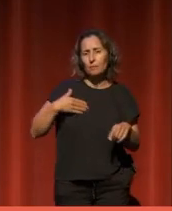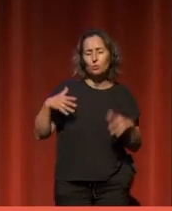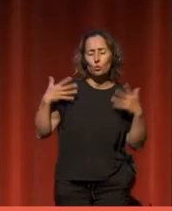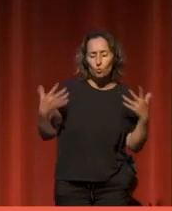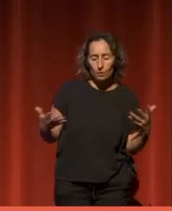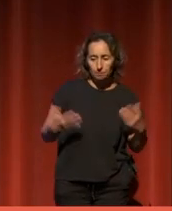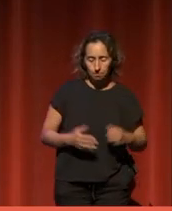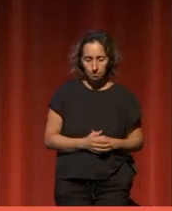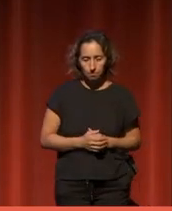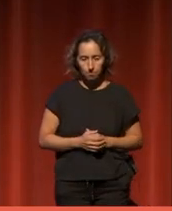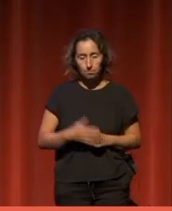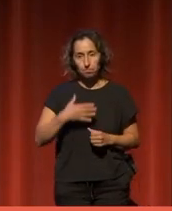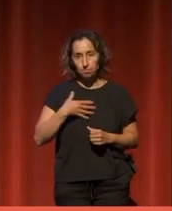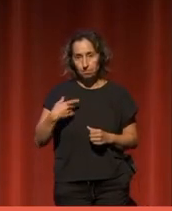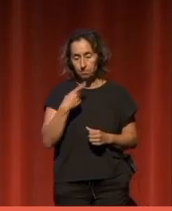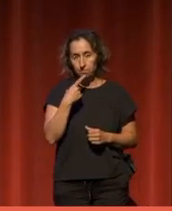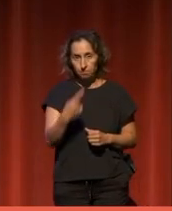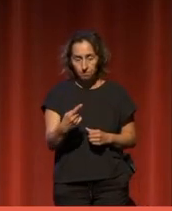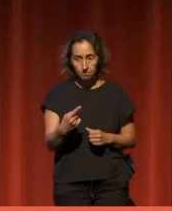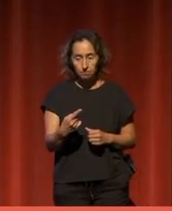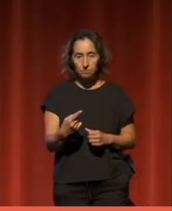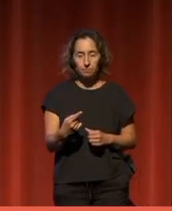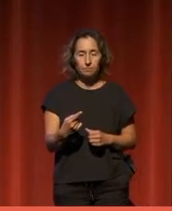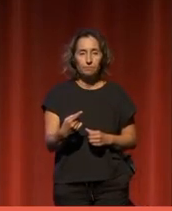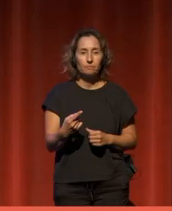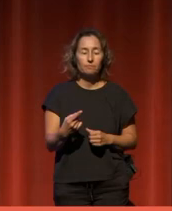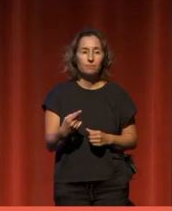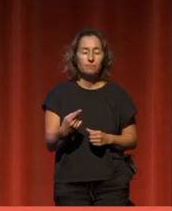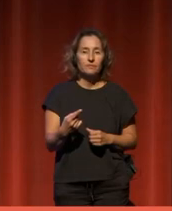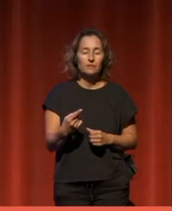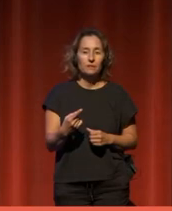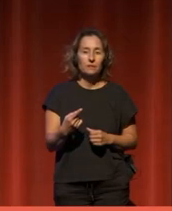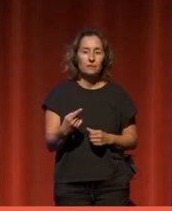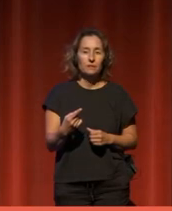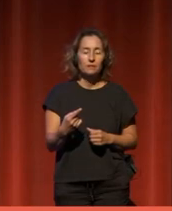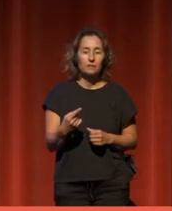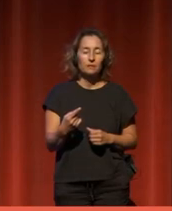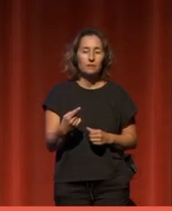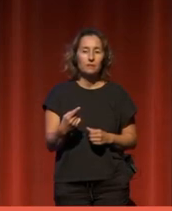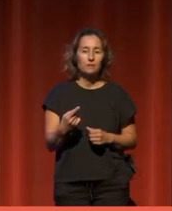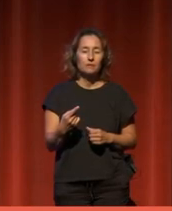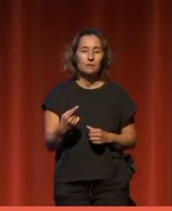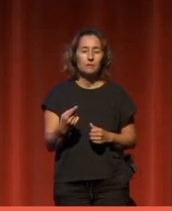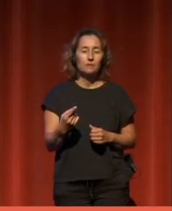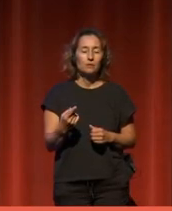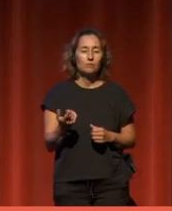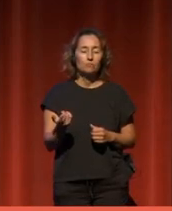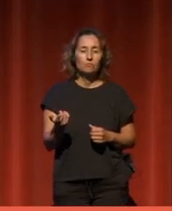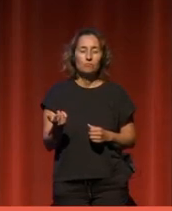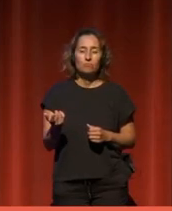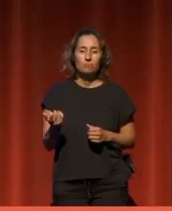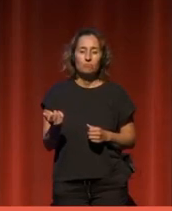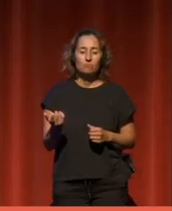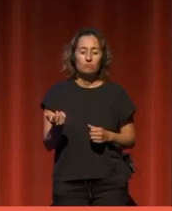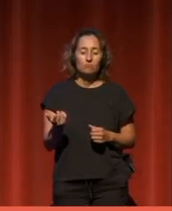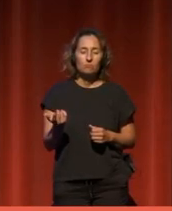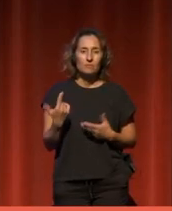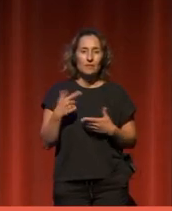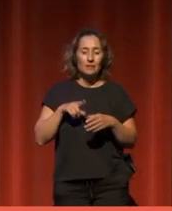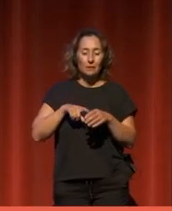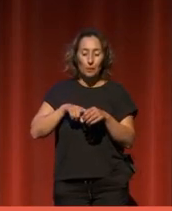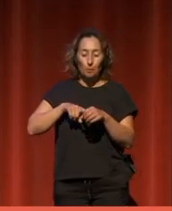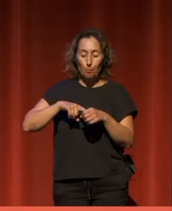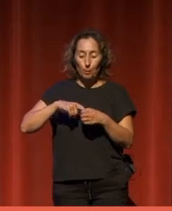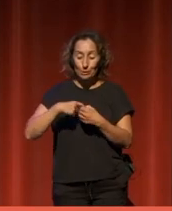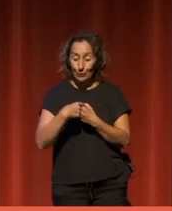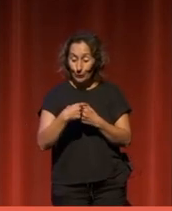Bueno lo que quiero decir es que es muy importante el conseguir una participación